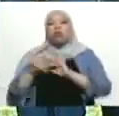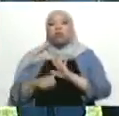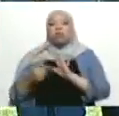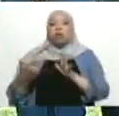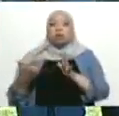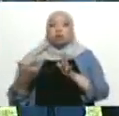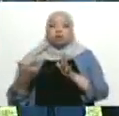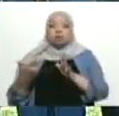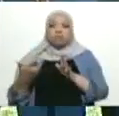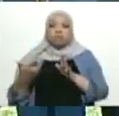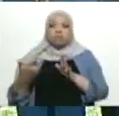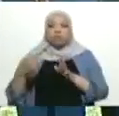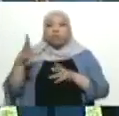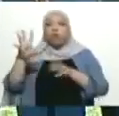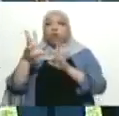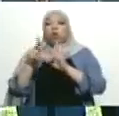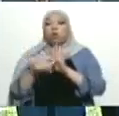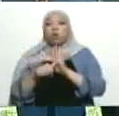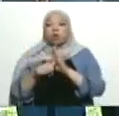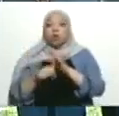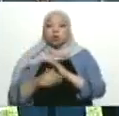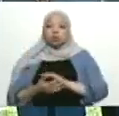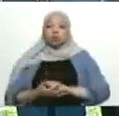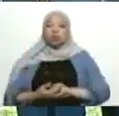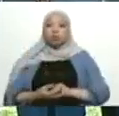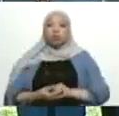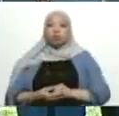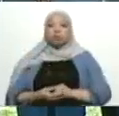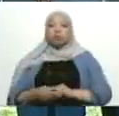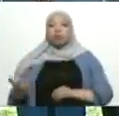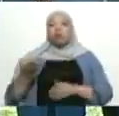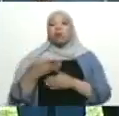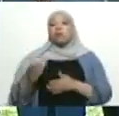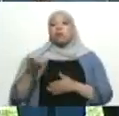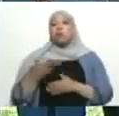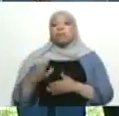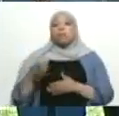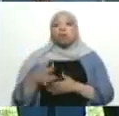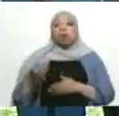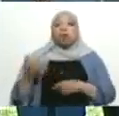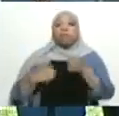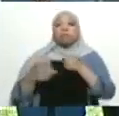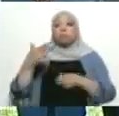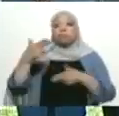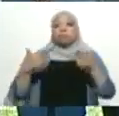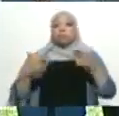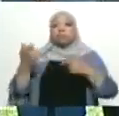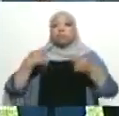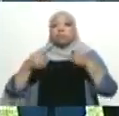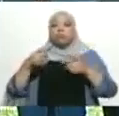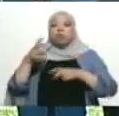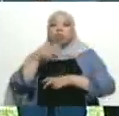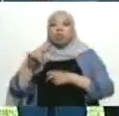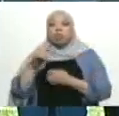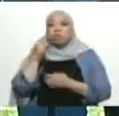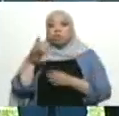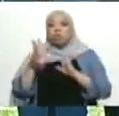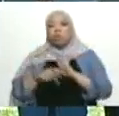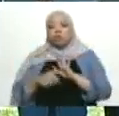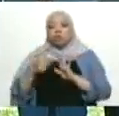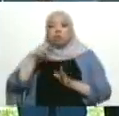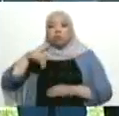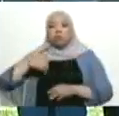petróleo, robárselo. Y no le importa si es a punta de pistola, con engaños, con estafas, quieren robarse